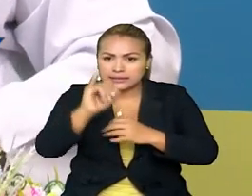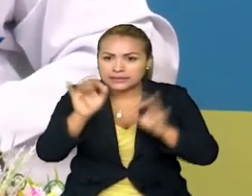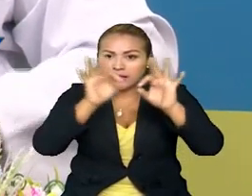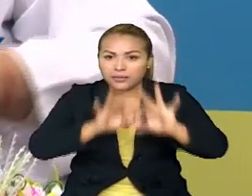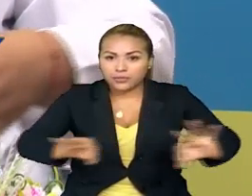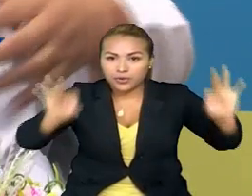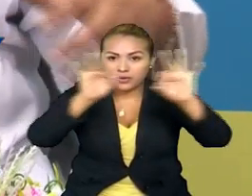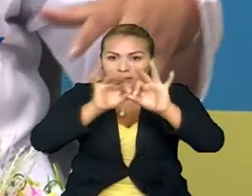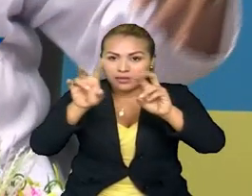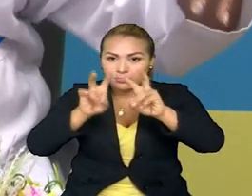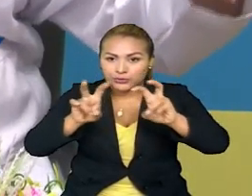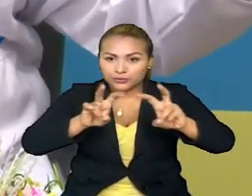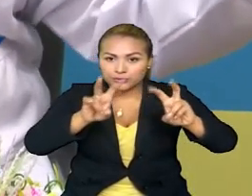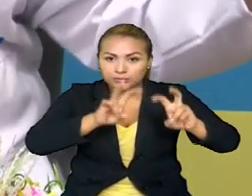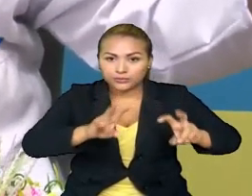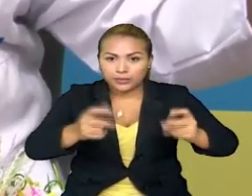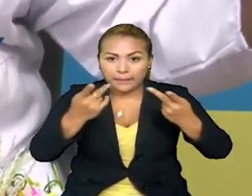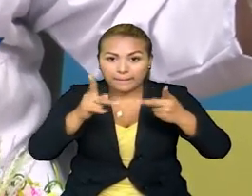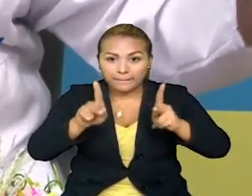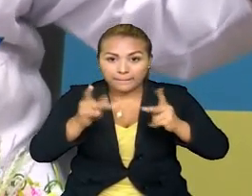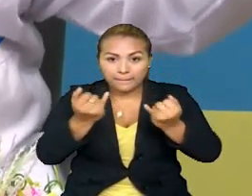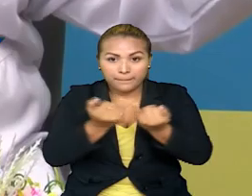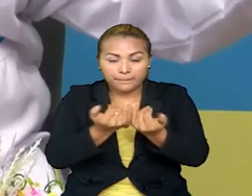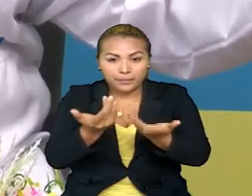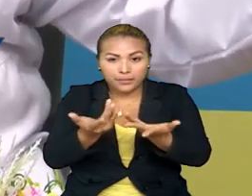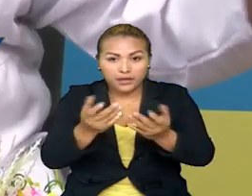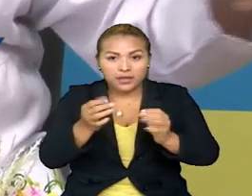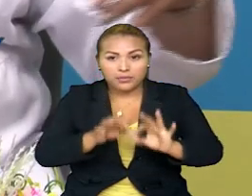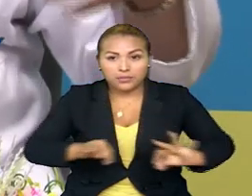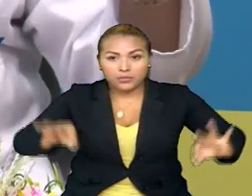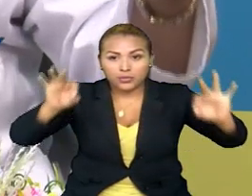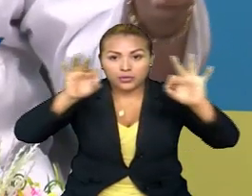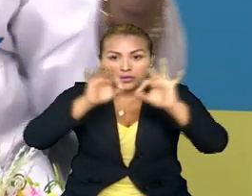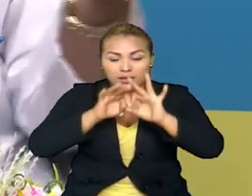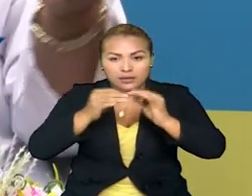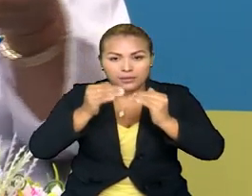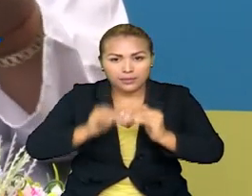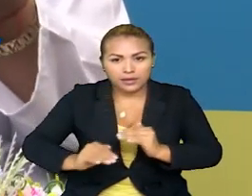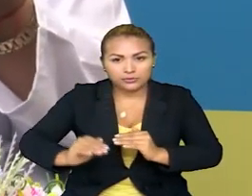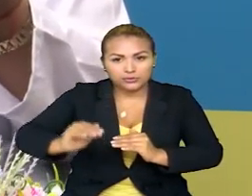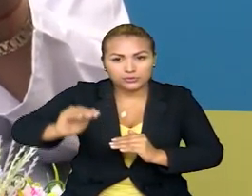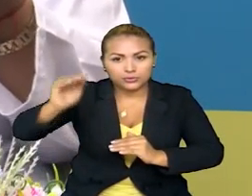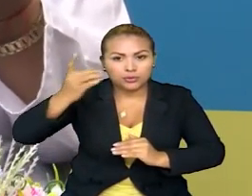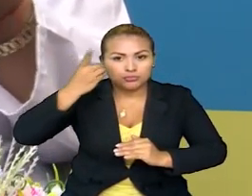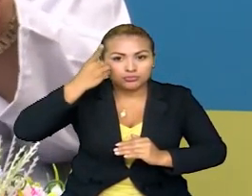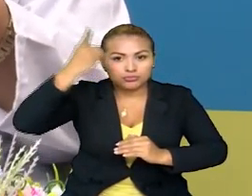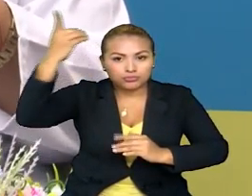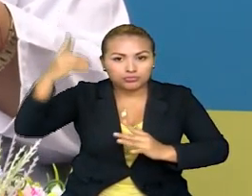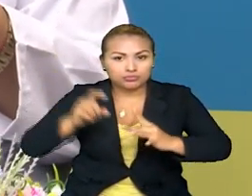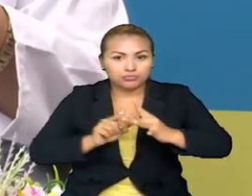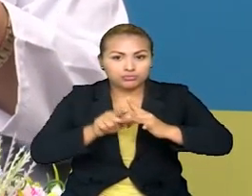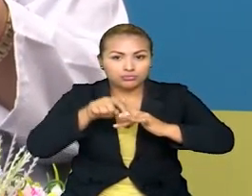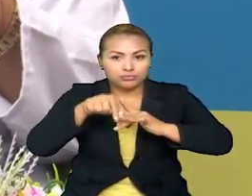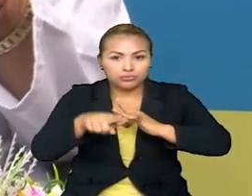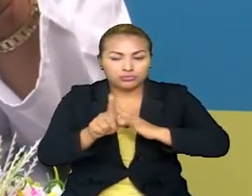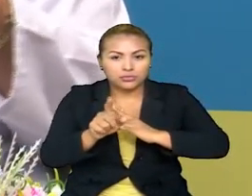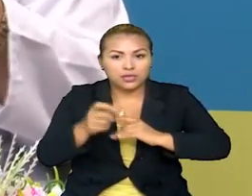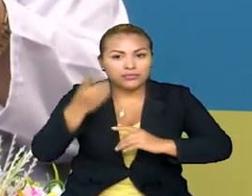vientre de la madre para que ellos tengan un crecimiento oportuno eso es desarrollo psicológico desarrollo